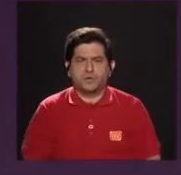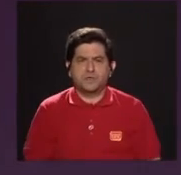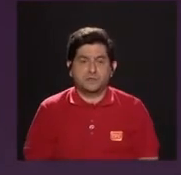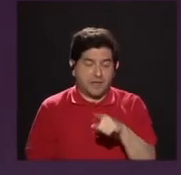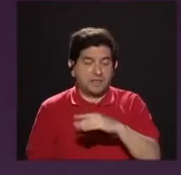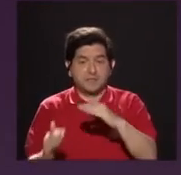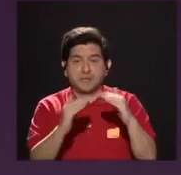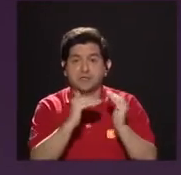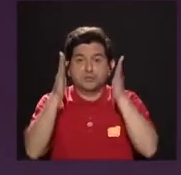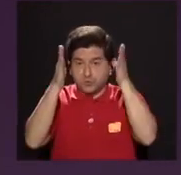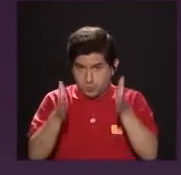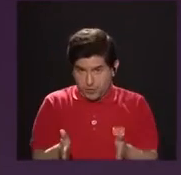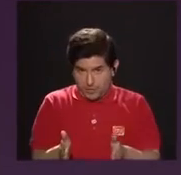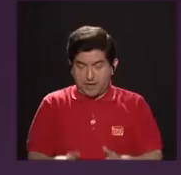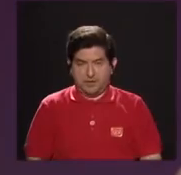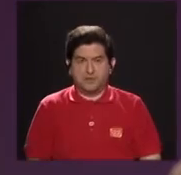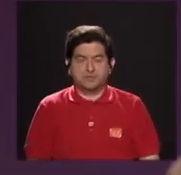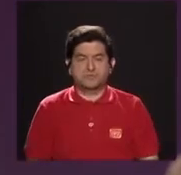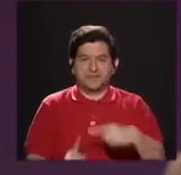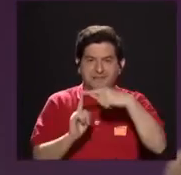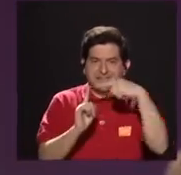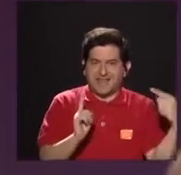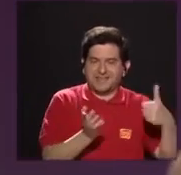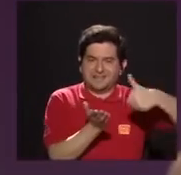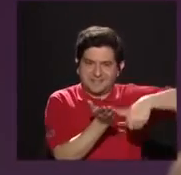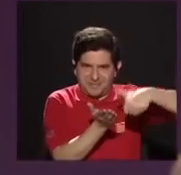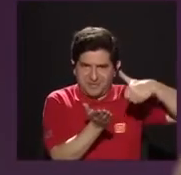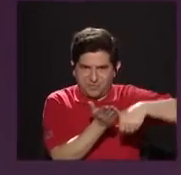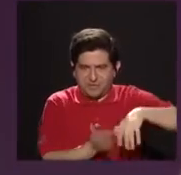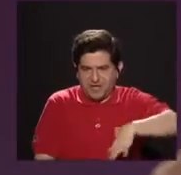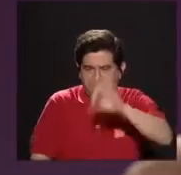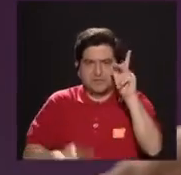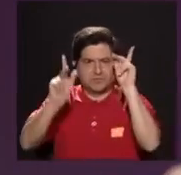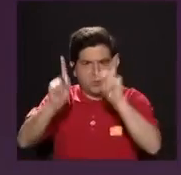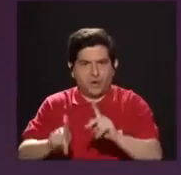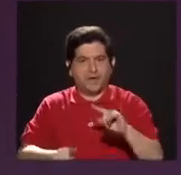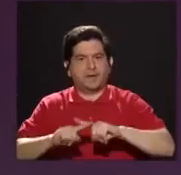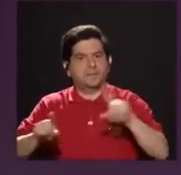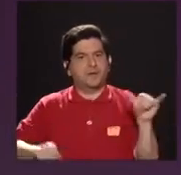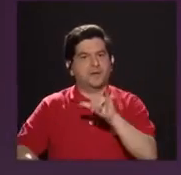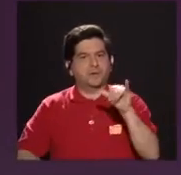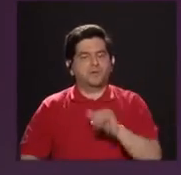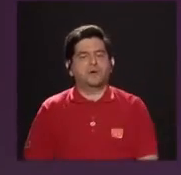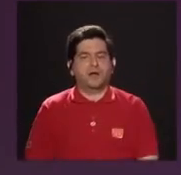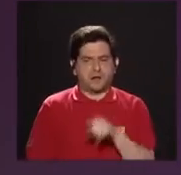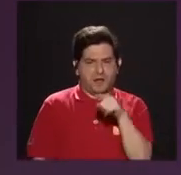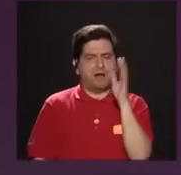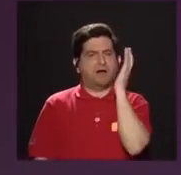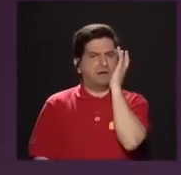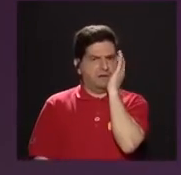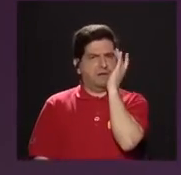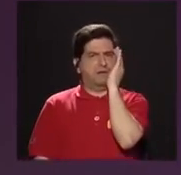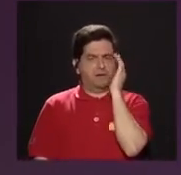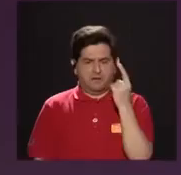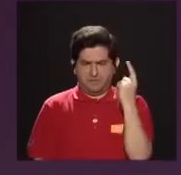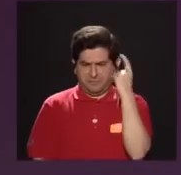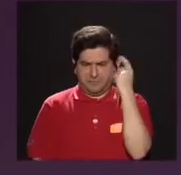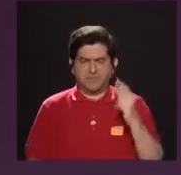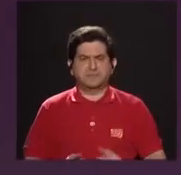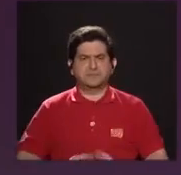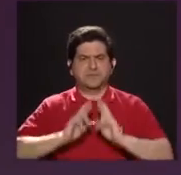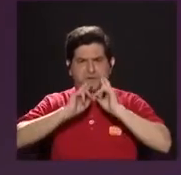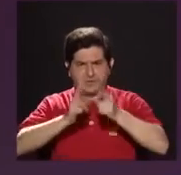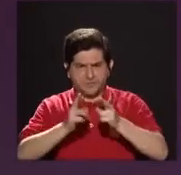de esa ciudadanía, desde el hecho de votar por sus representantes, pero también de preocuparse por la solución de los